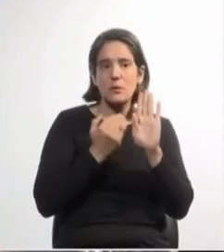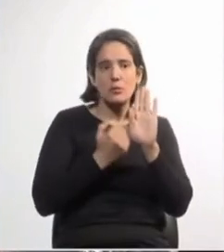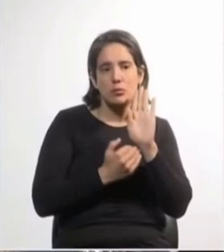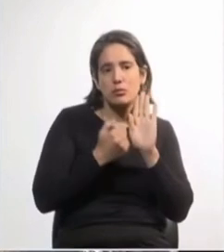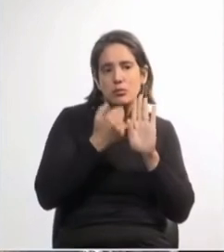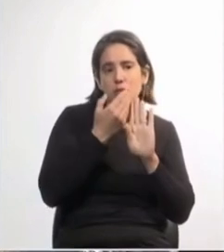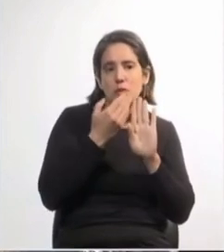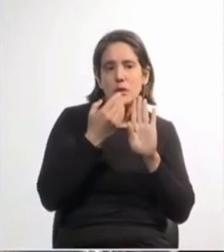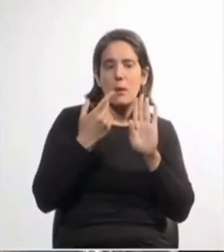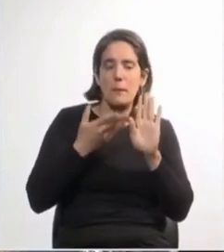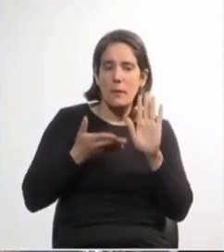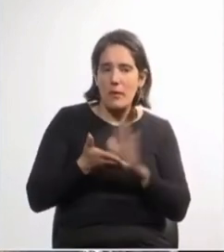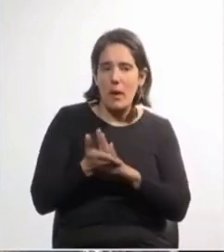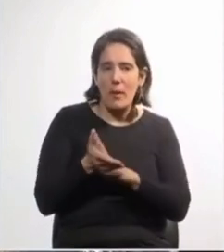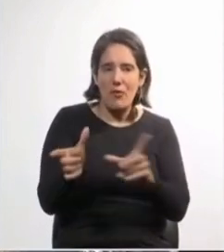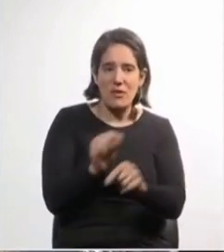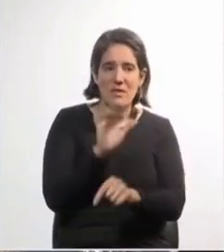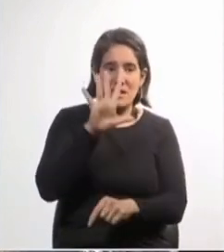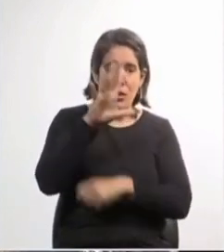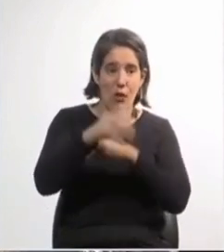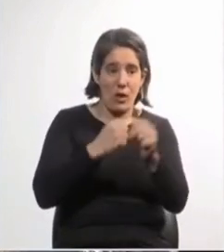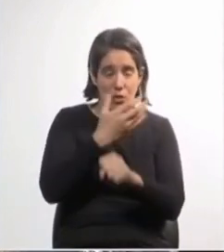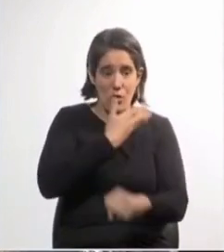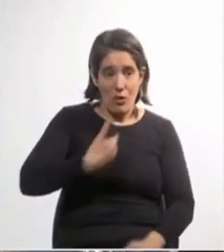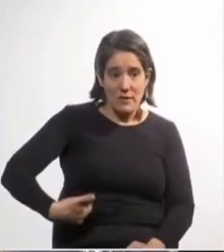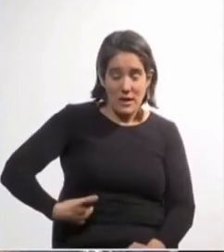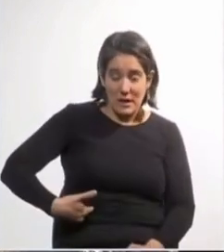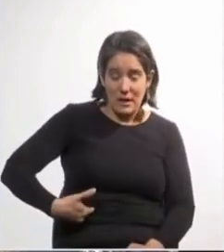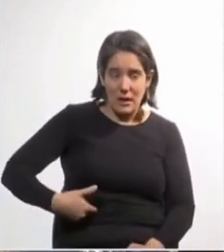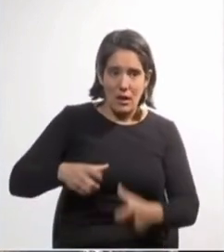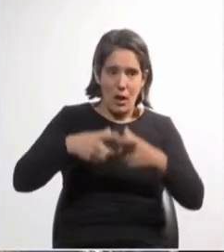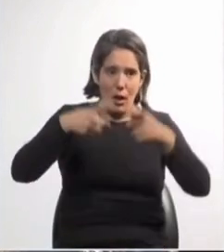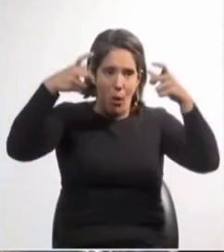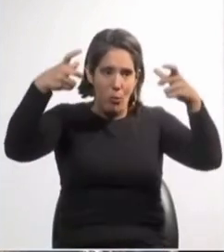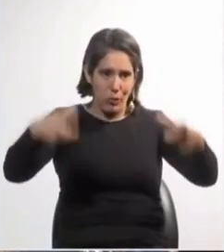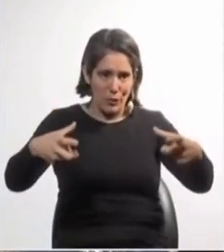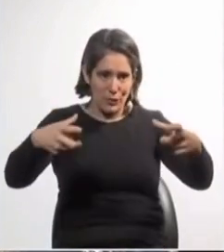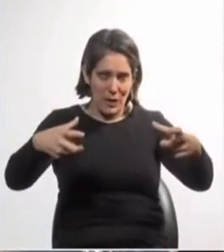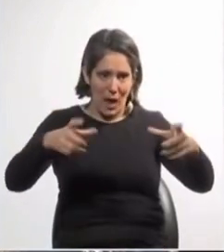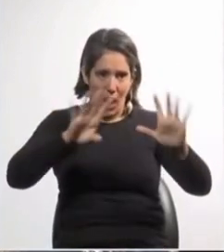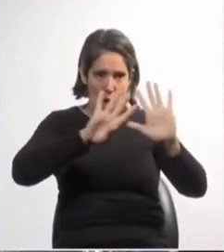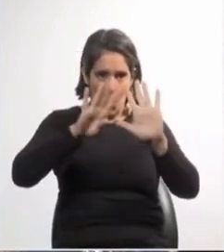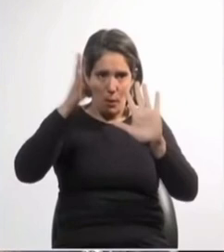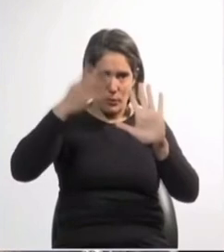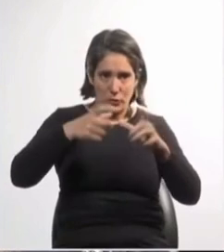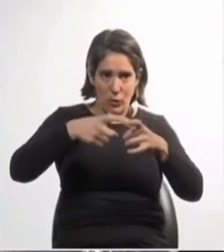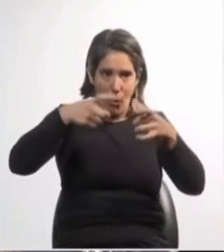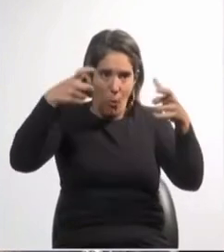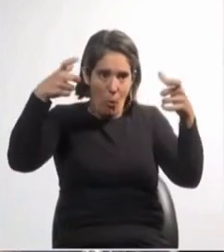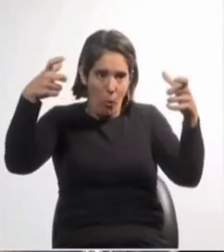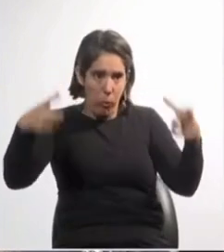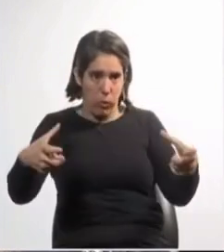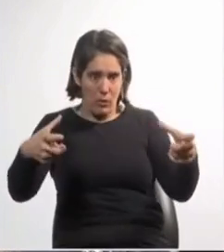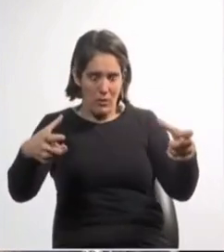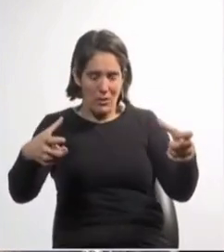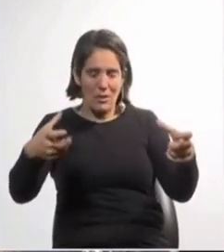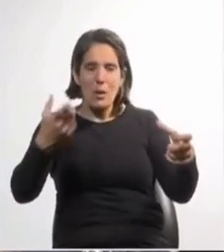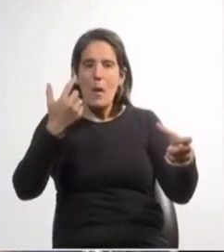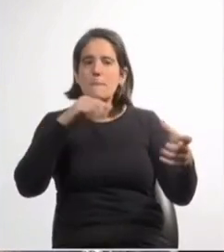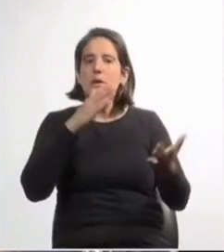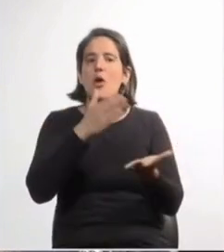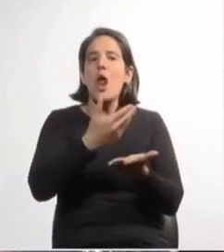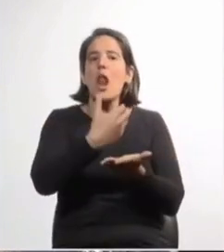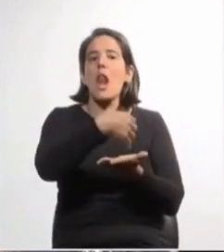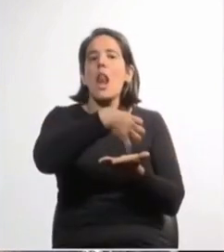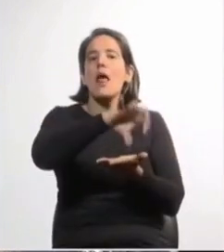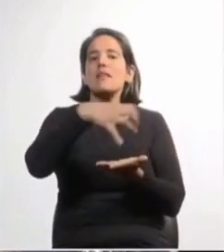cuando termine este quinquenio, la torta va a ser casi 9% más grande y la distribución va a ser